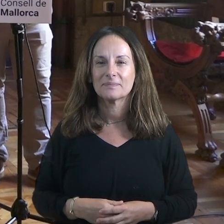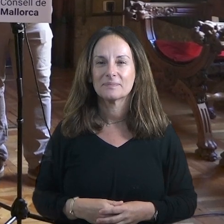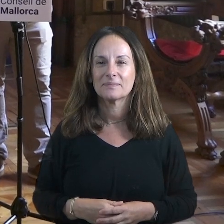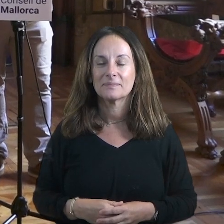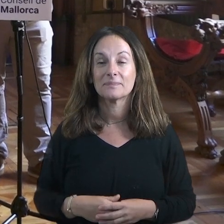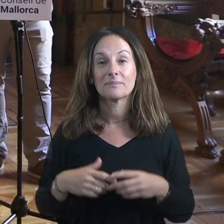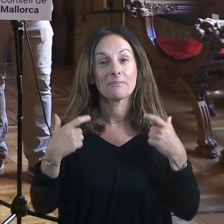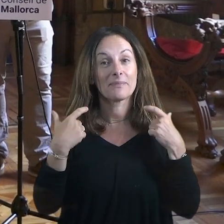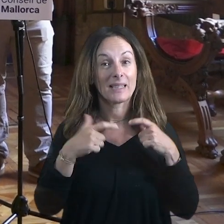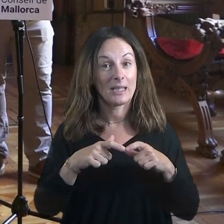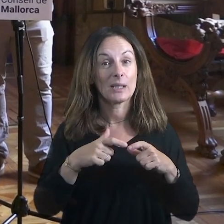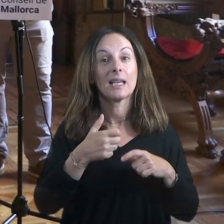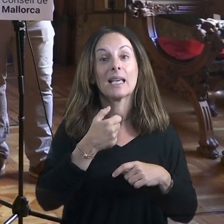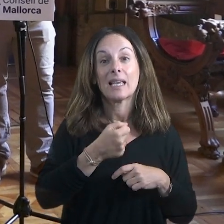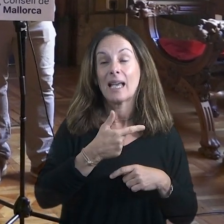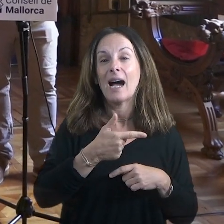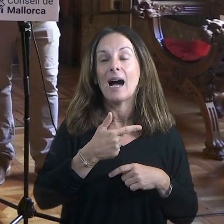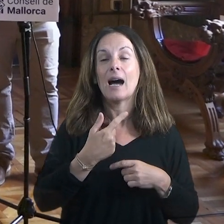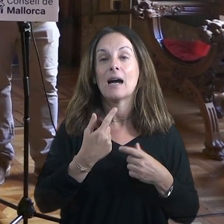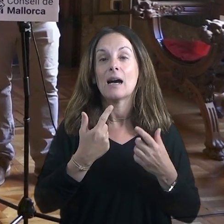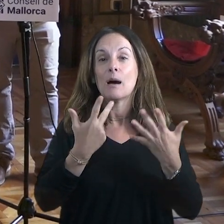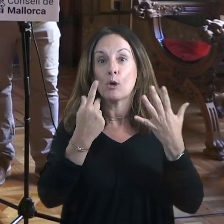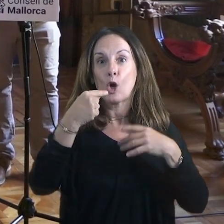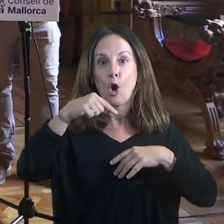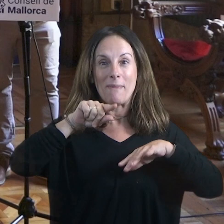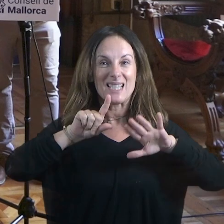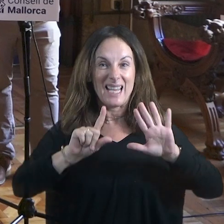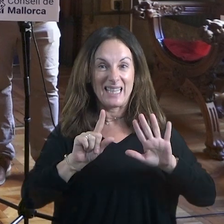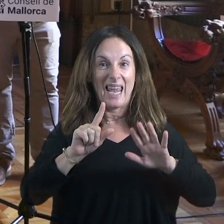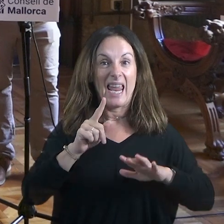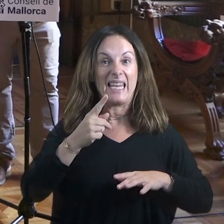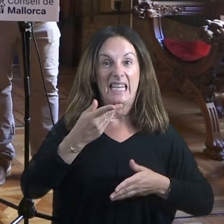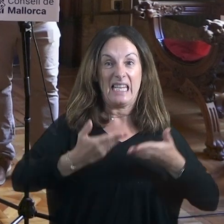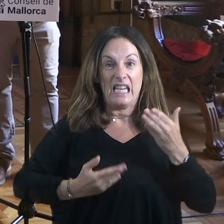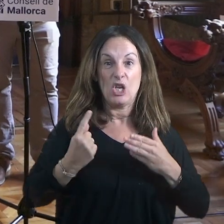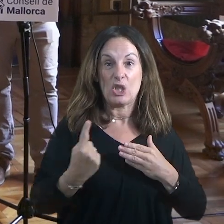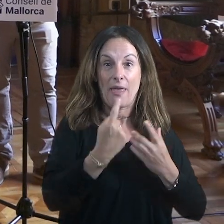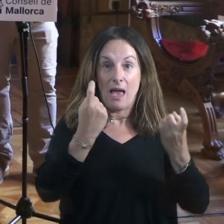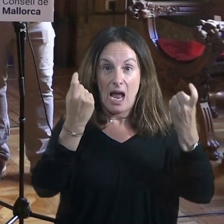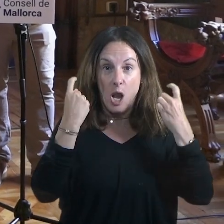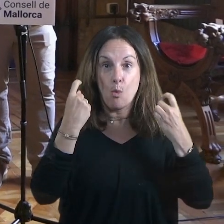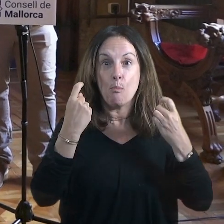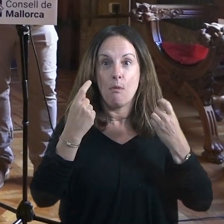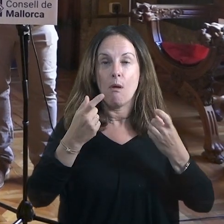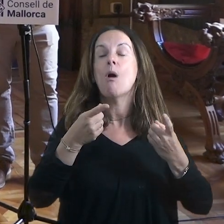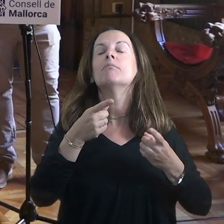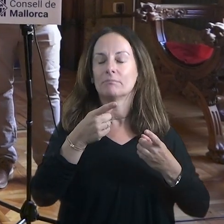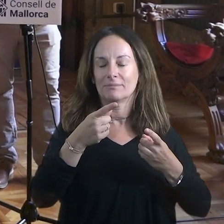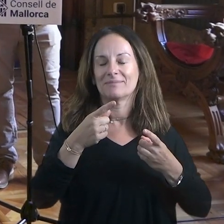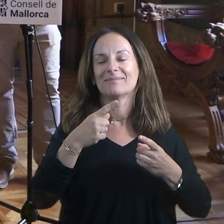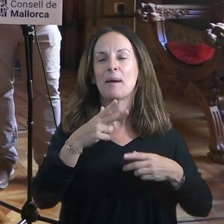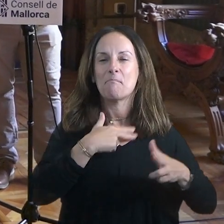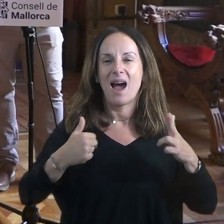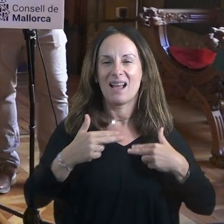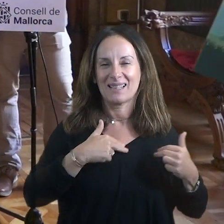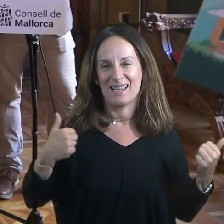De la categoria A, rep el premi amb 8,7 kg per alumne, el CEIP Nova Cabana de Marratxí. Podeu venir a recollir el